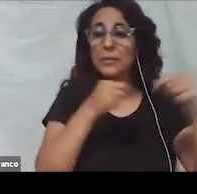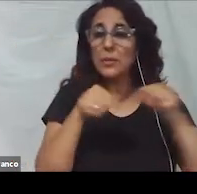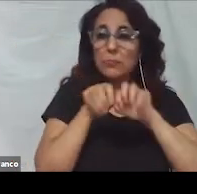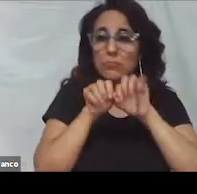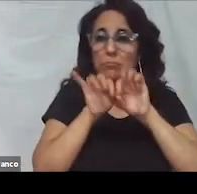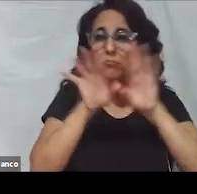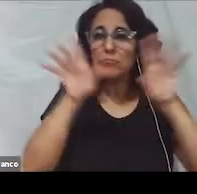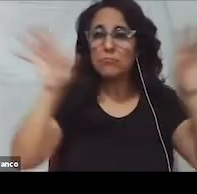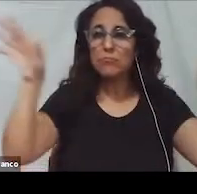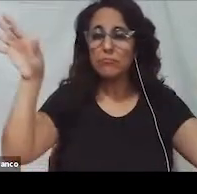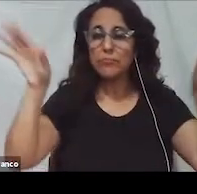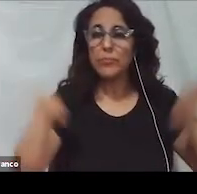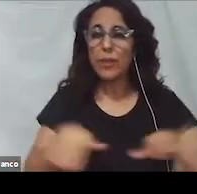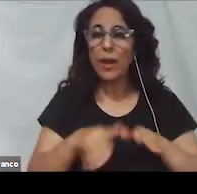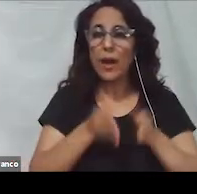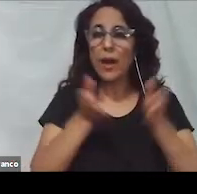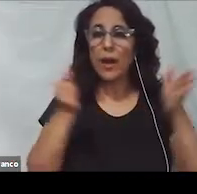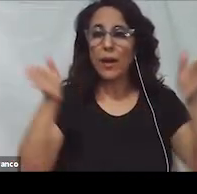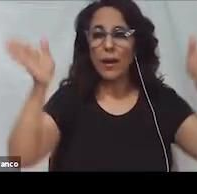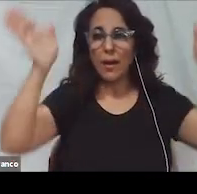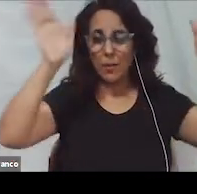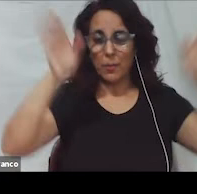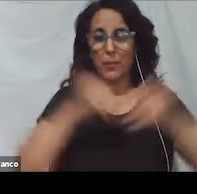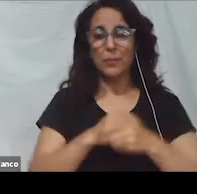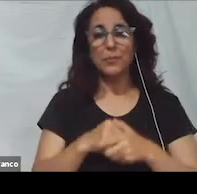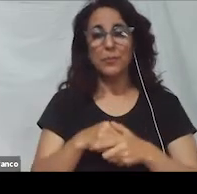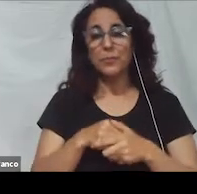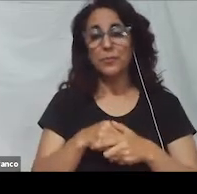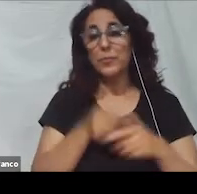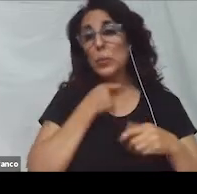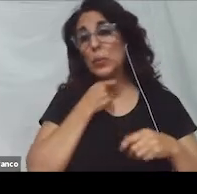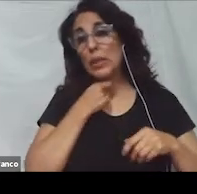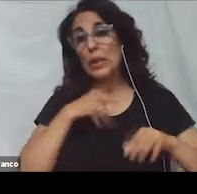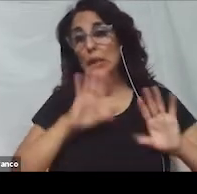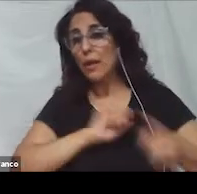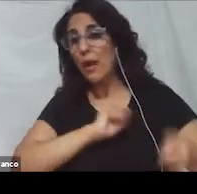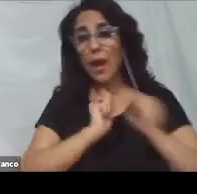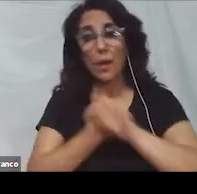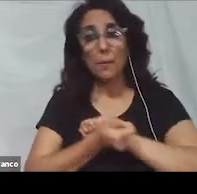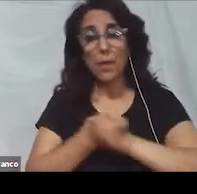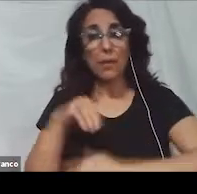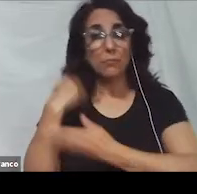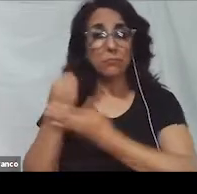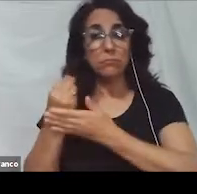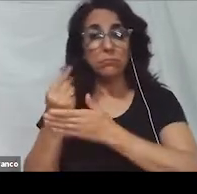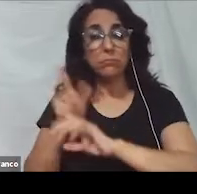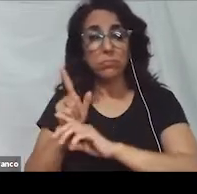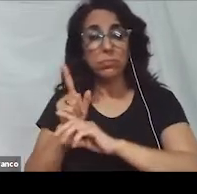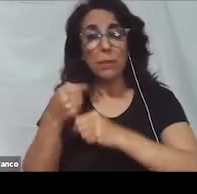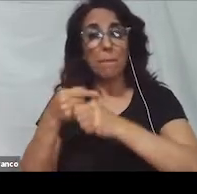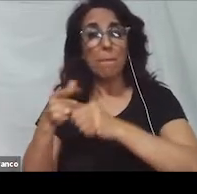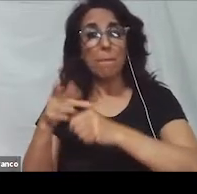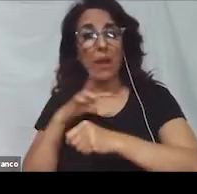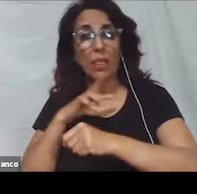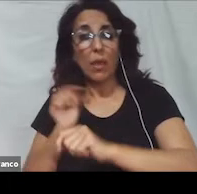de nuestros elementos. Bueno, pero ustedes quizás quieren, no sé, cambiar estado o cambiar atributos